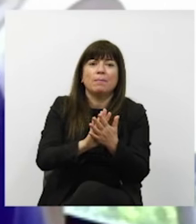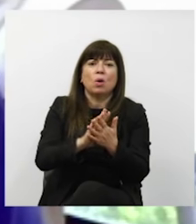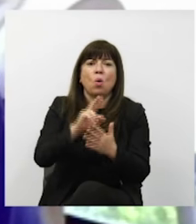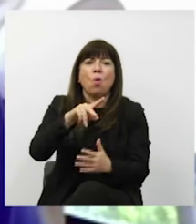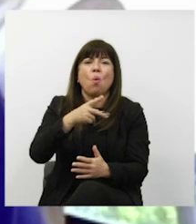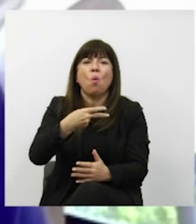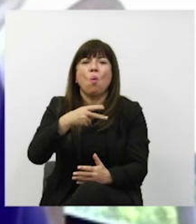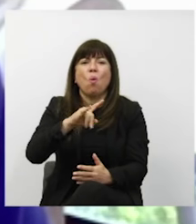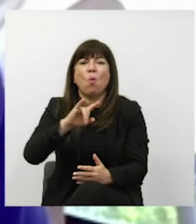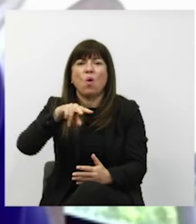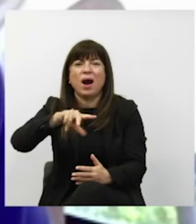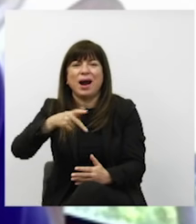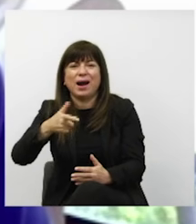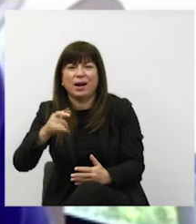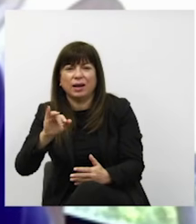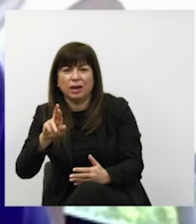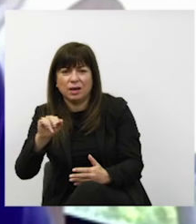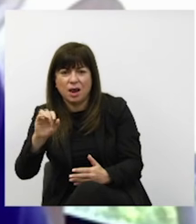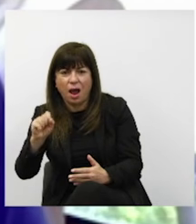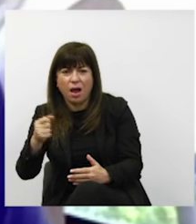Hungría